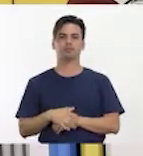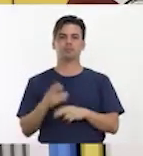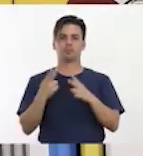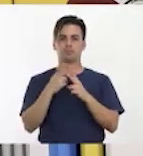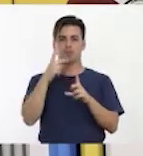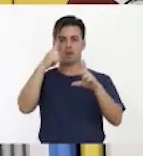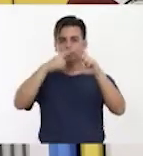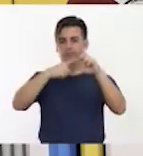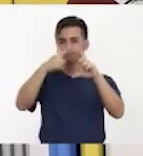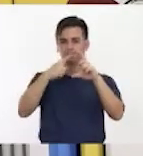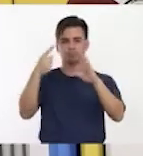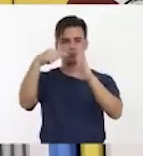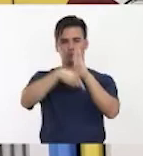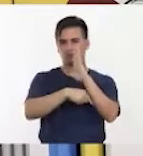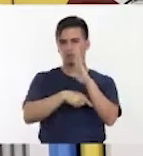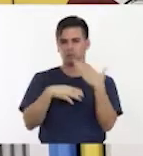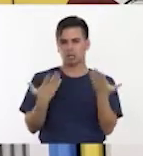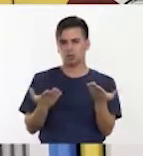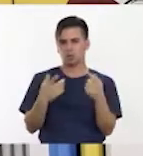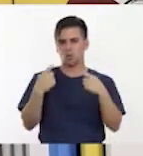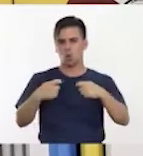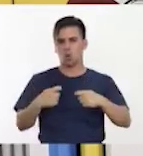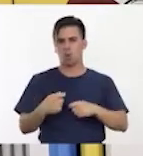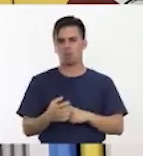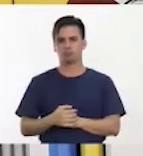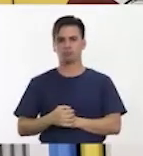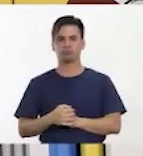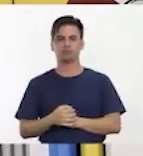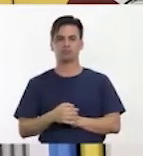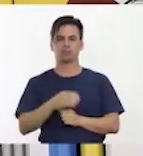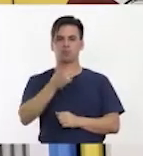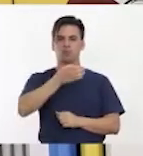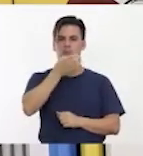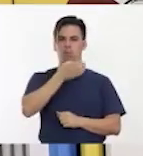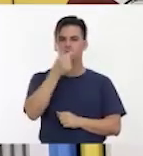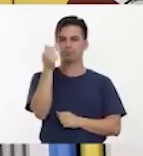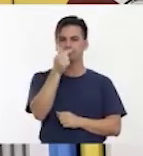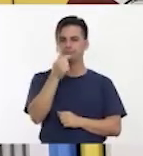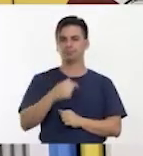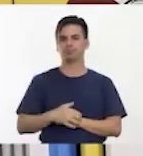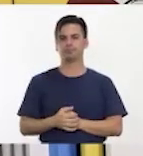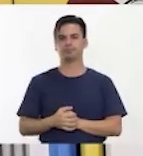Para complementar este objetivo, lo abordaremos a través del siguiente contenido: